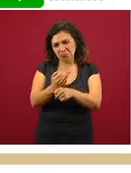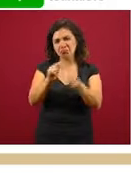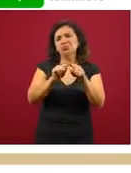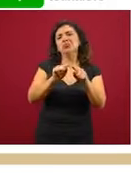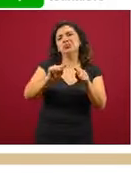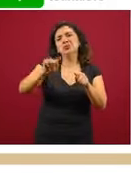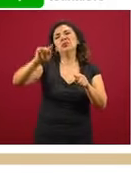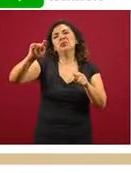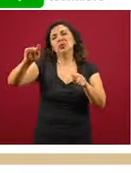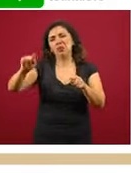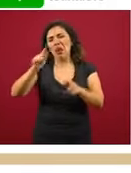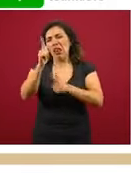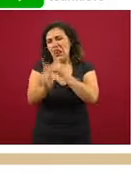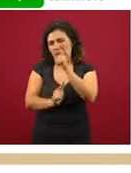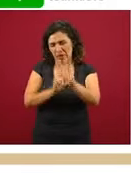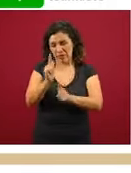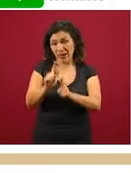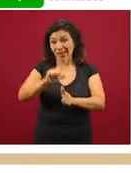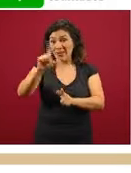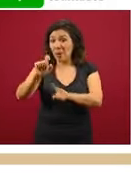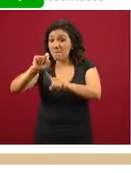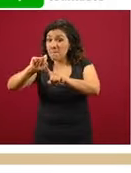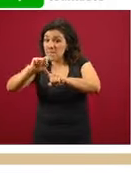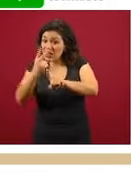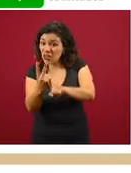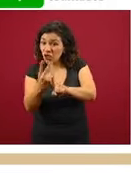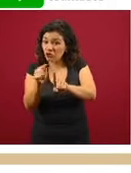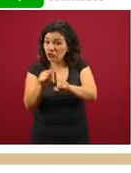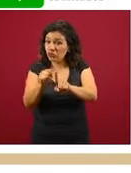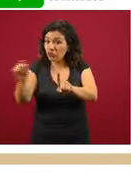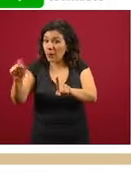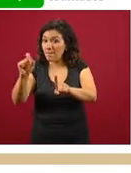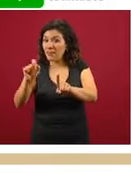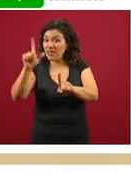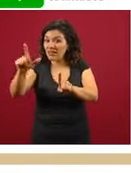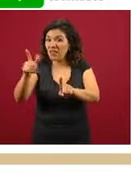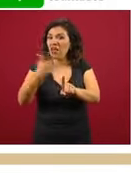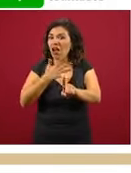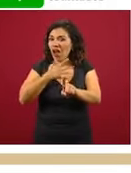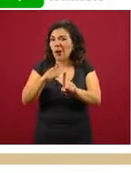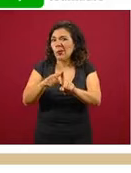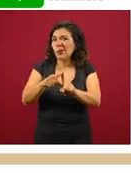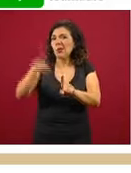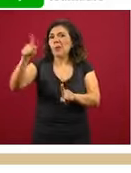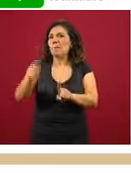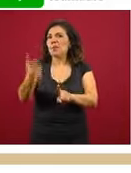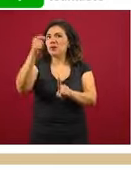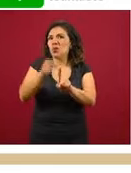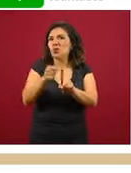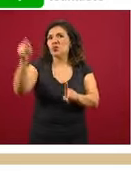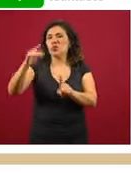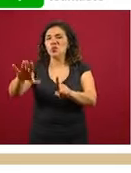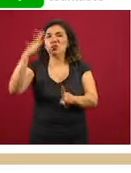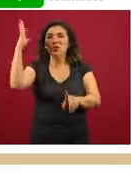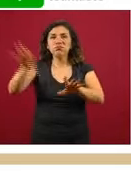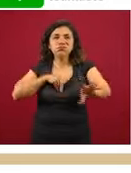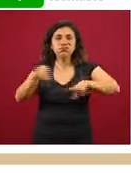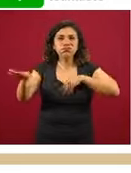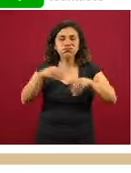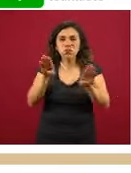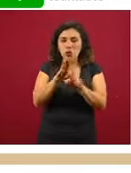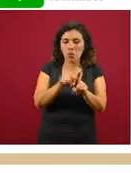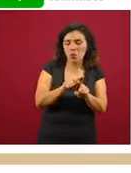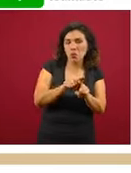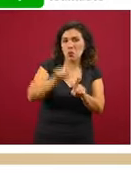basal, digamos un poco lenta. Ya de la 22 a la 27 hay una primera aceleración, tenemos una